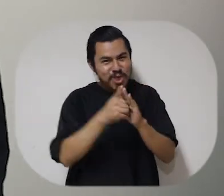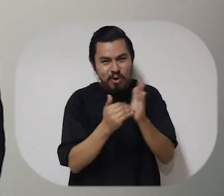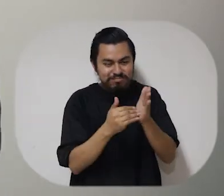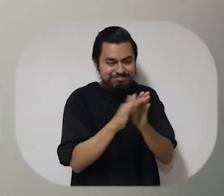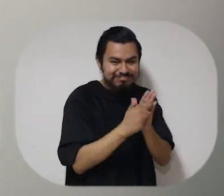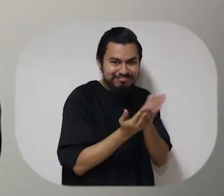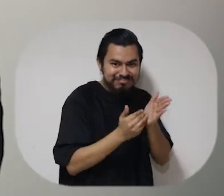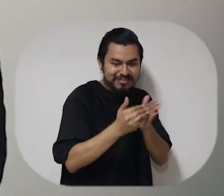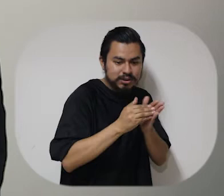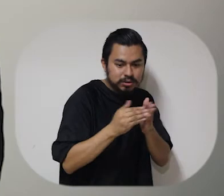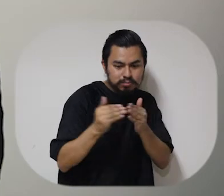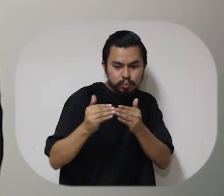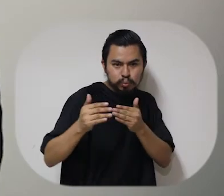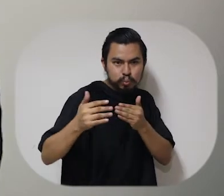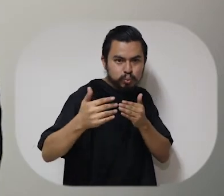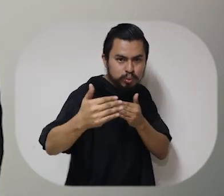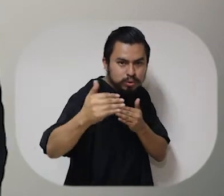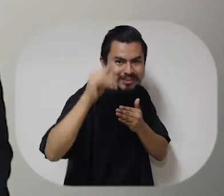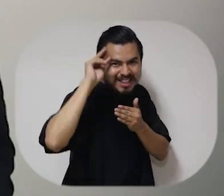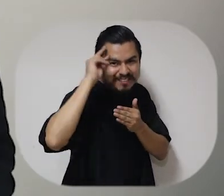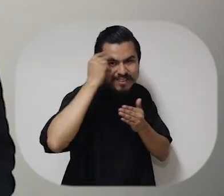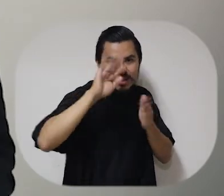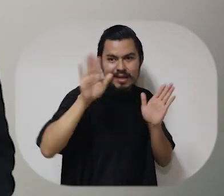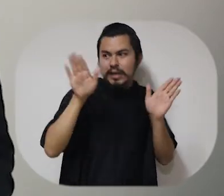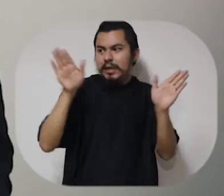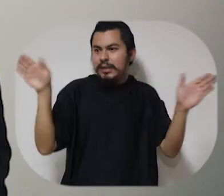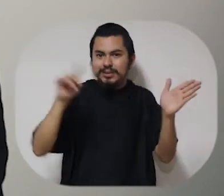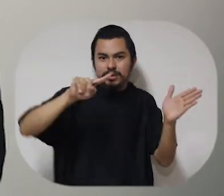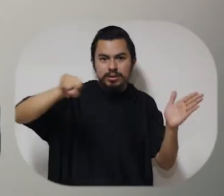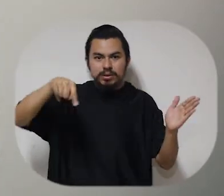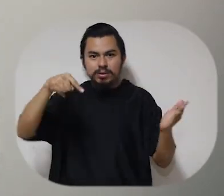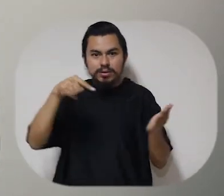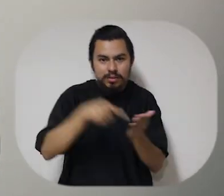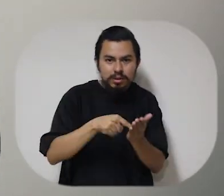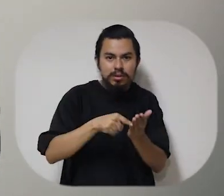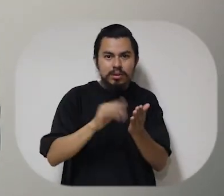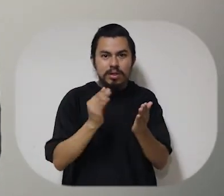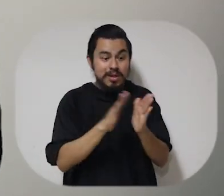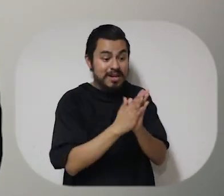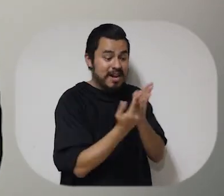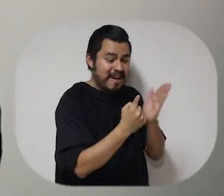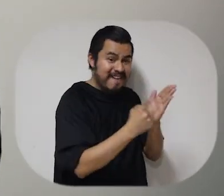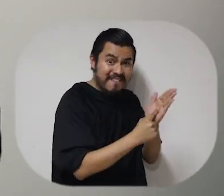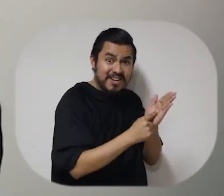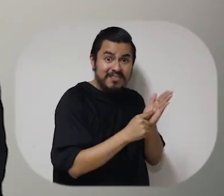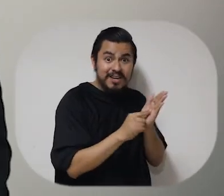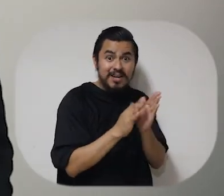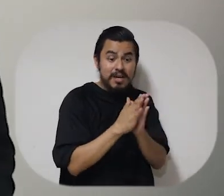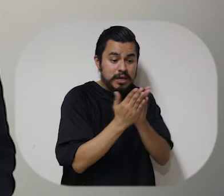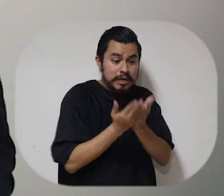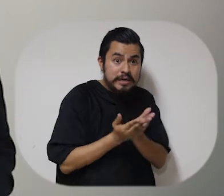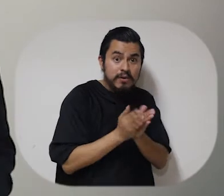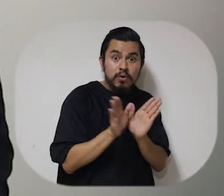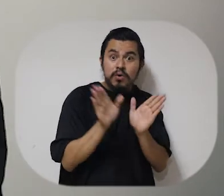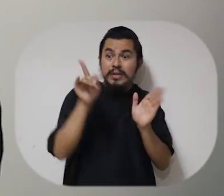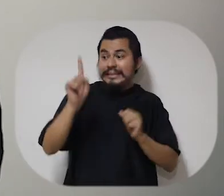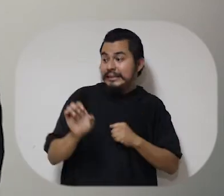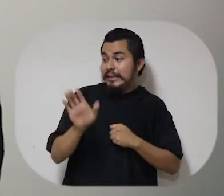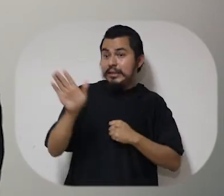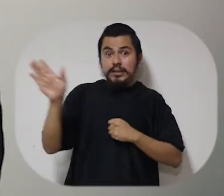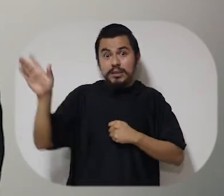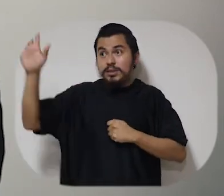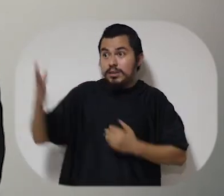que la Biblia es el libro acerca del Cristo para salvarnos. Por eso es que la Biblia tiene varias